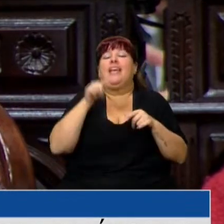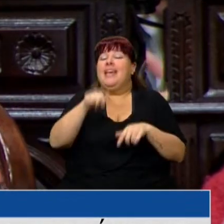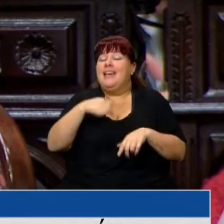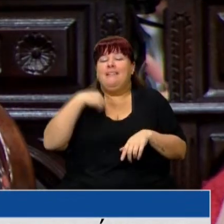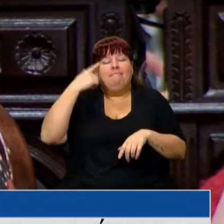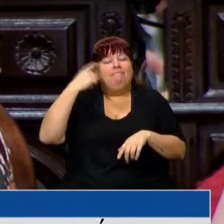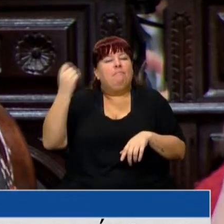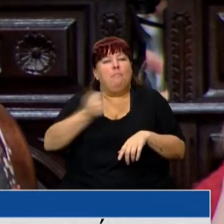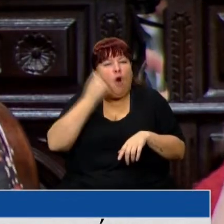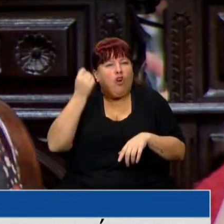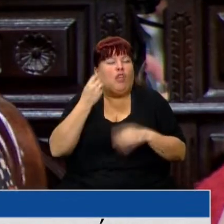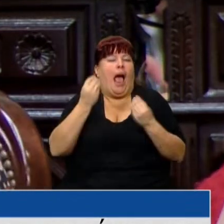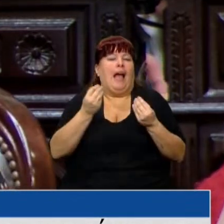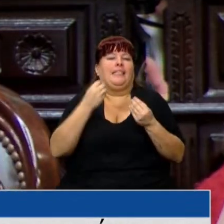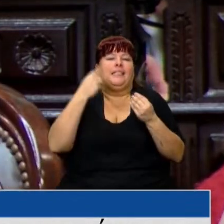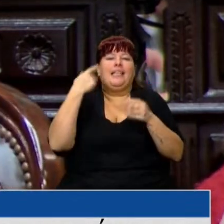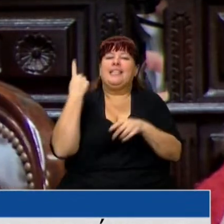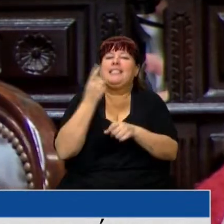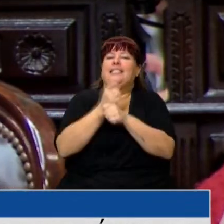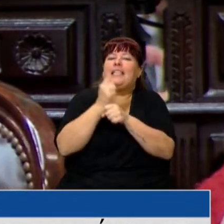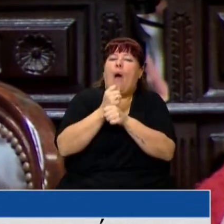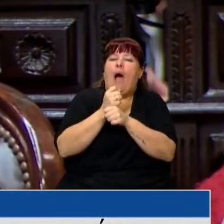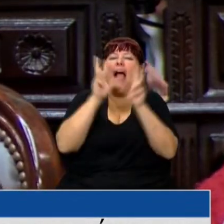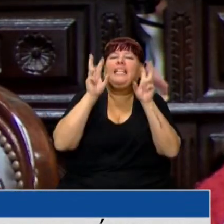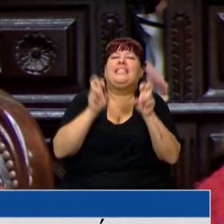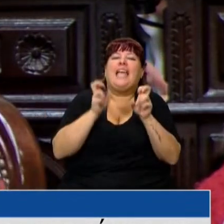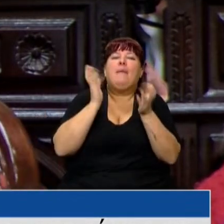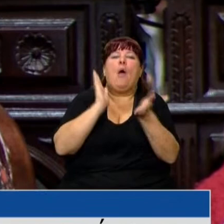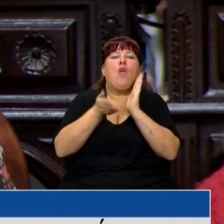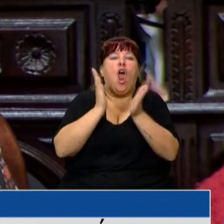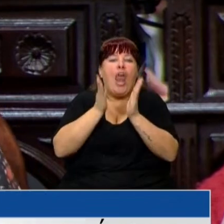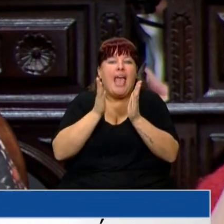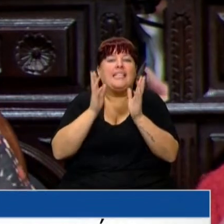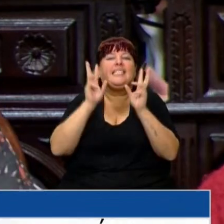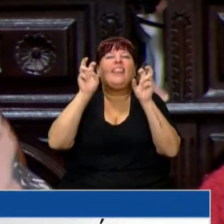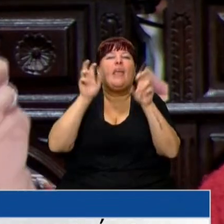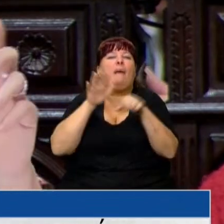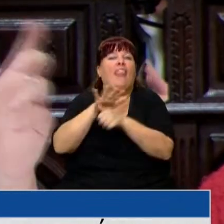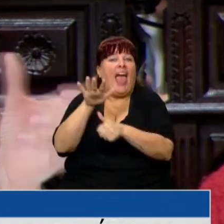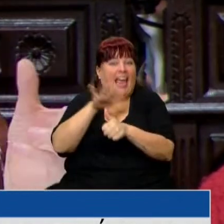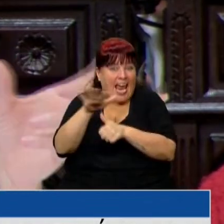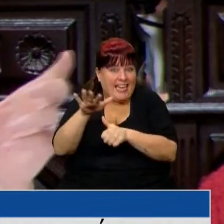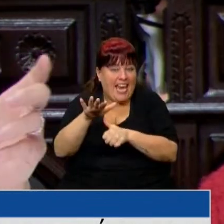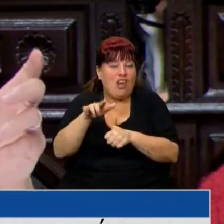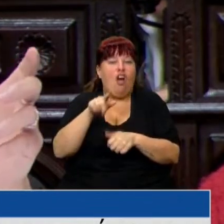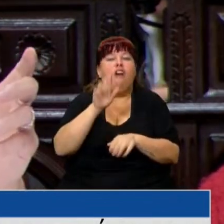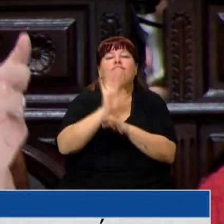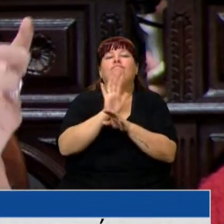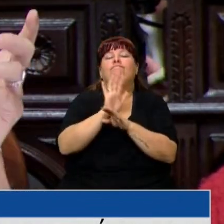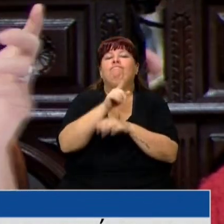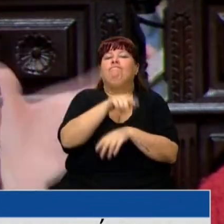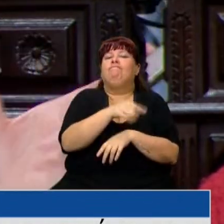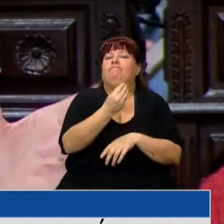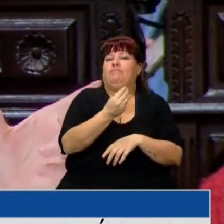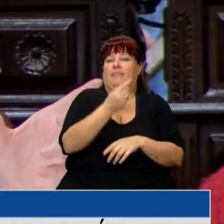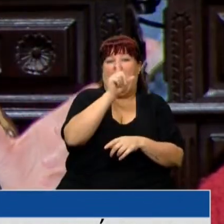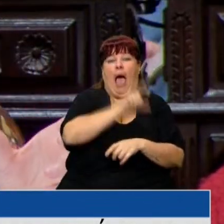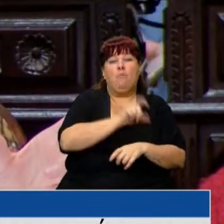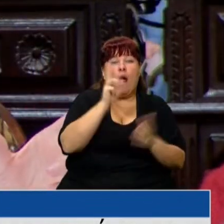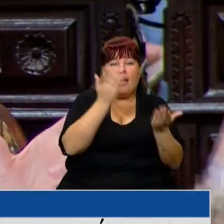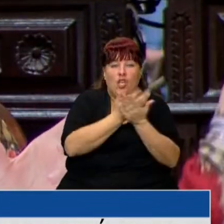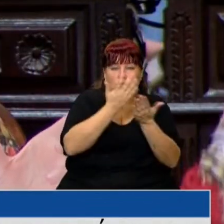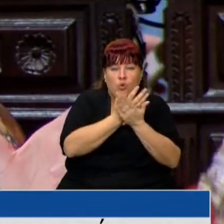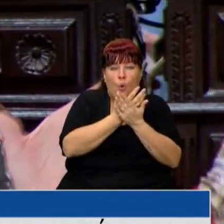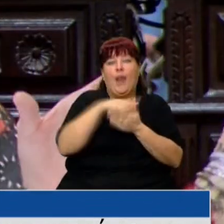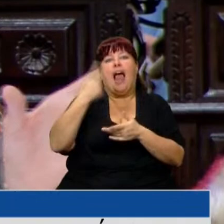esto me parece importante siempre que trabajamos sobre la temática de violencia por motivos de género, que es ese pasaje entre la víctima y